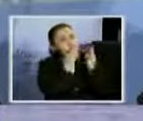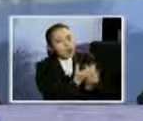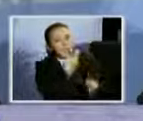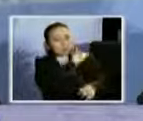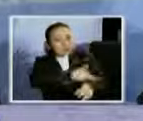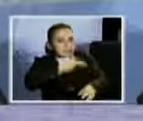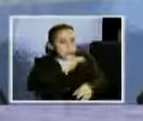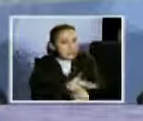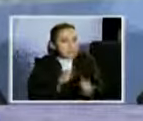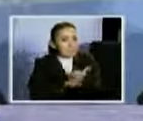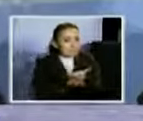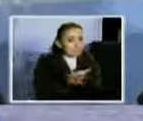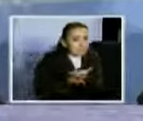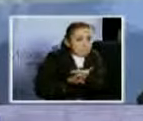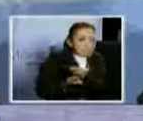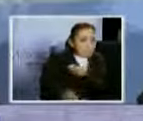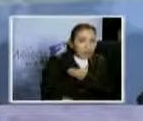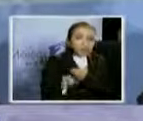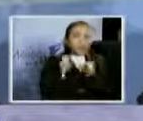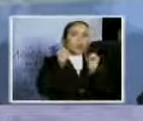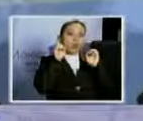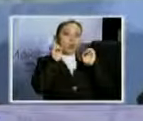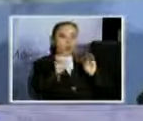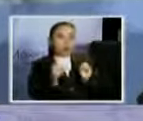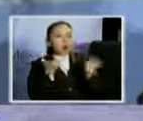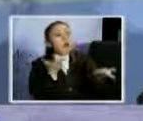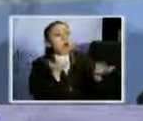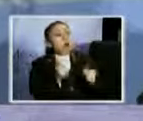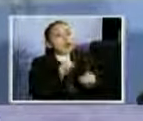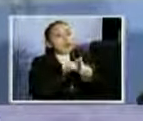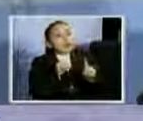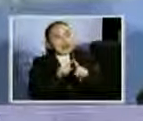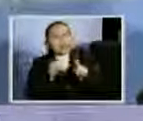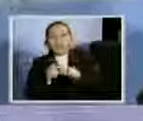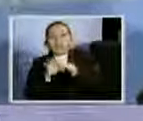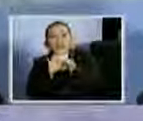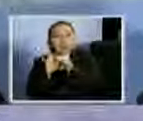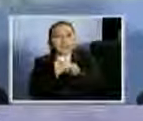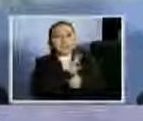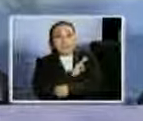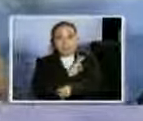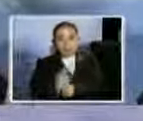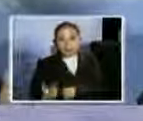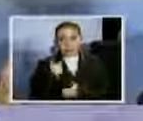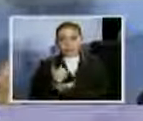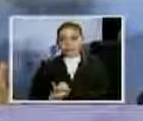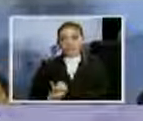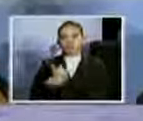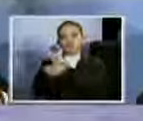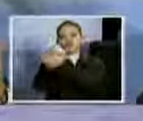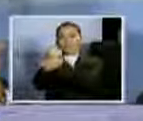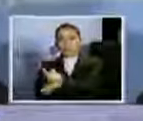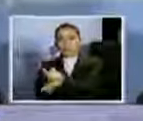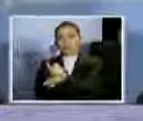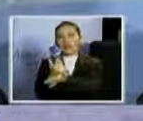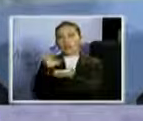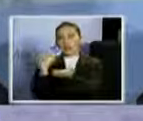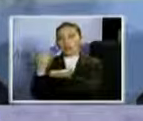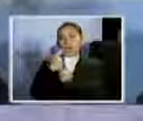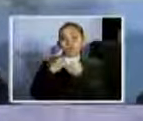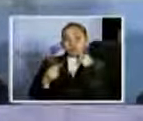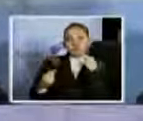de soluciones de prevención o de instrumentos multilaterales que puedan contribuir a